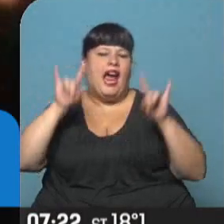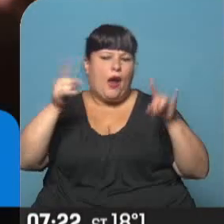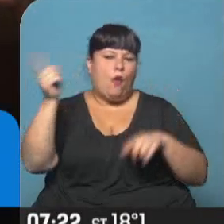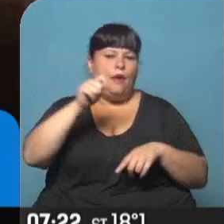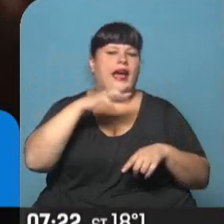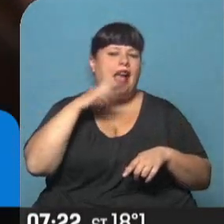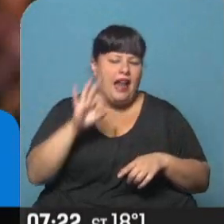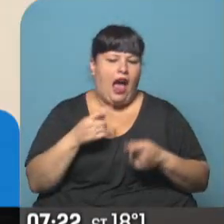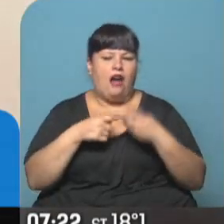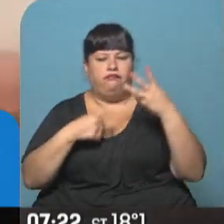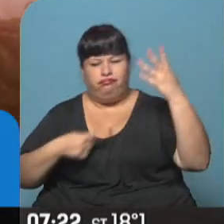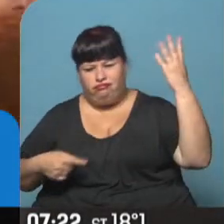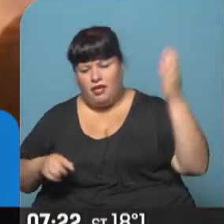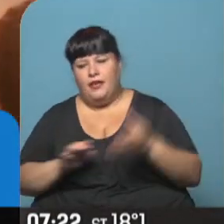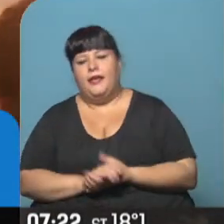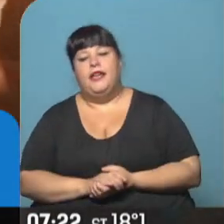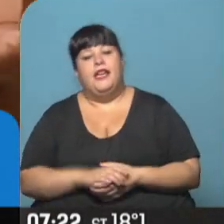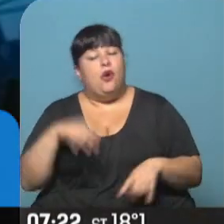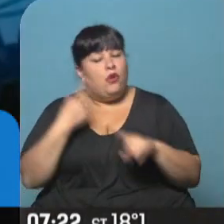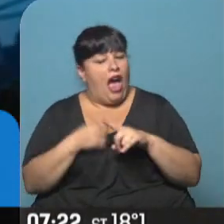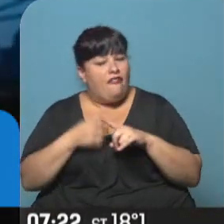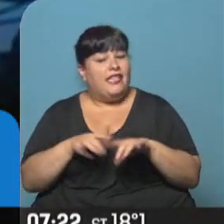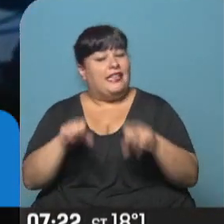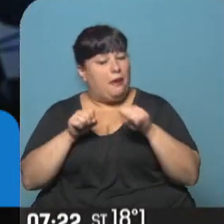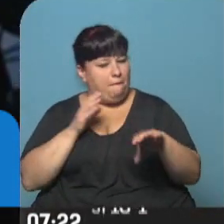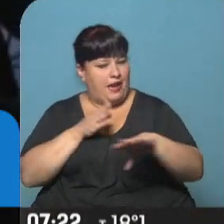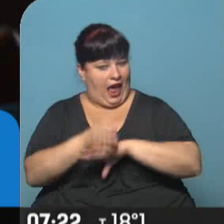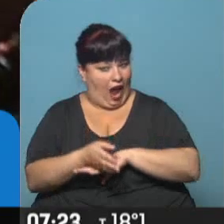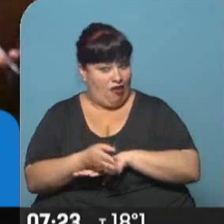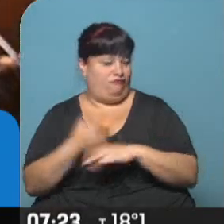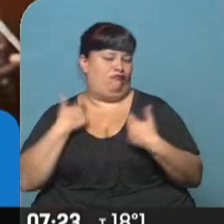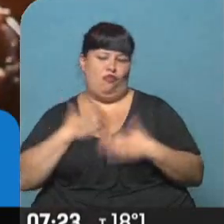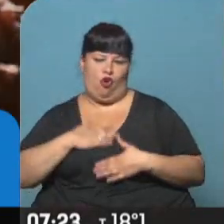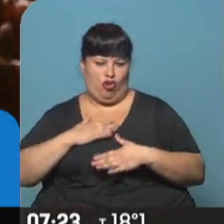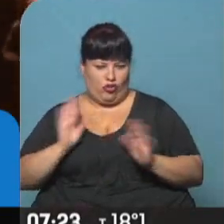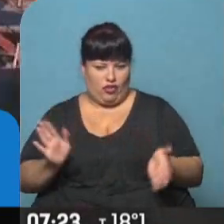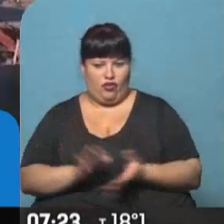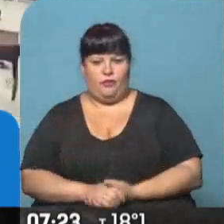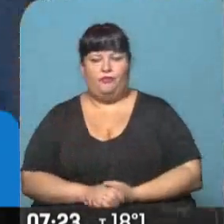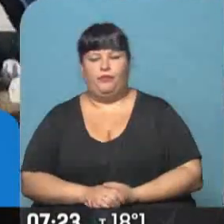Carajo, va a estar Sin Porky, Los Antiguos. Es un festival para entrar tempranito, así que estamos muy contentos.